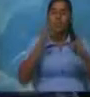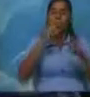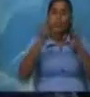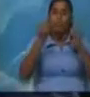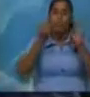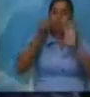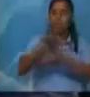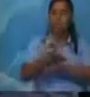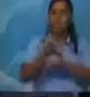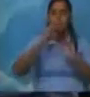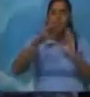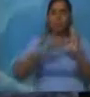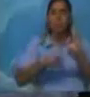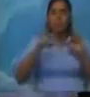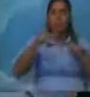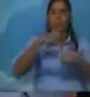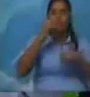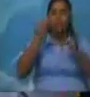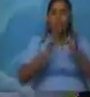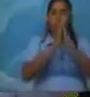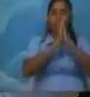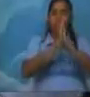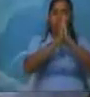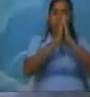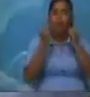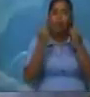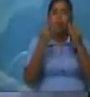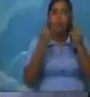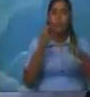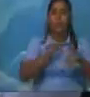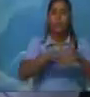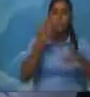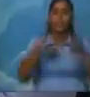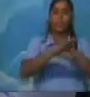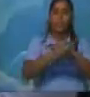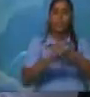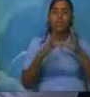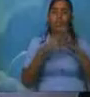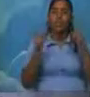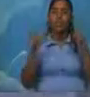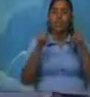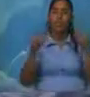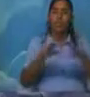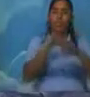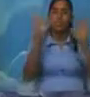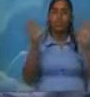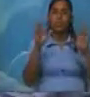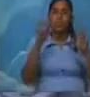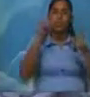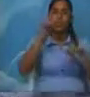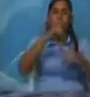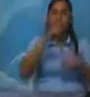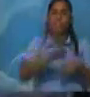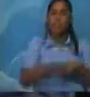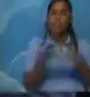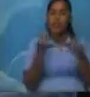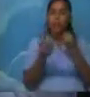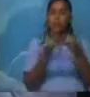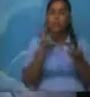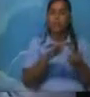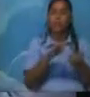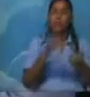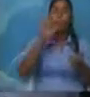aquí dice que hay que orar mucho por hermano puerta porque se va y los matutinos no va a estar nuestro hermano puerta pero